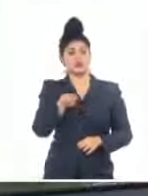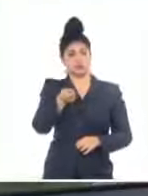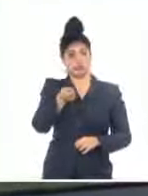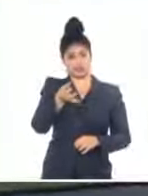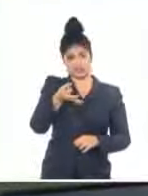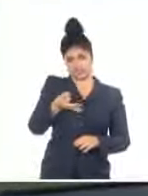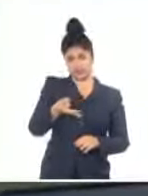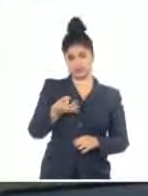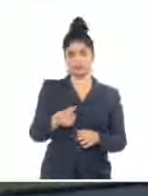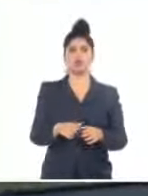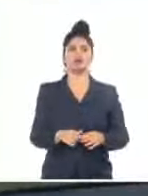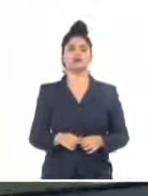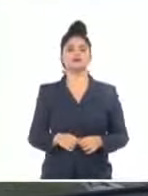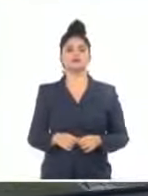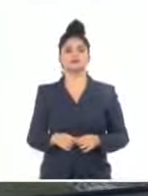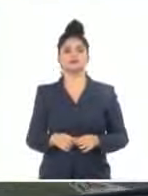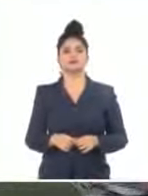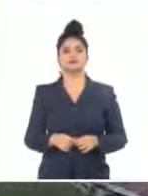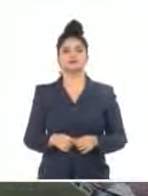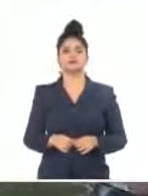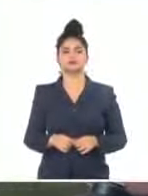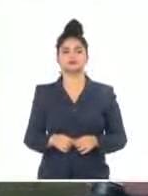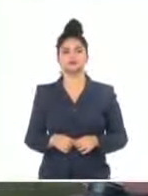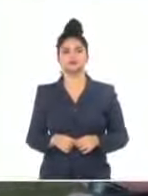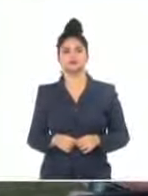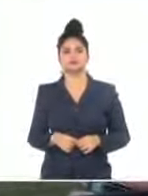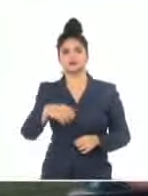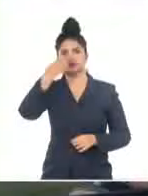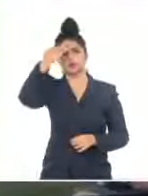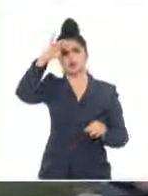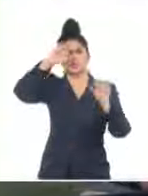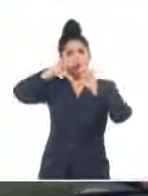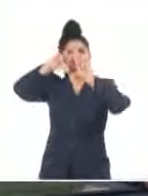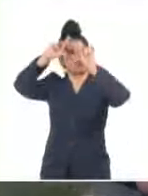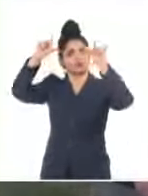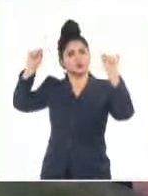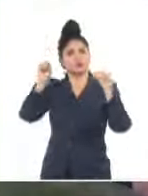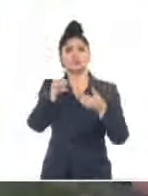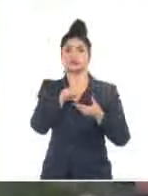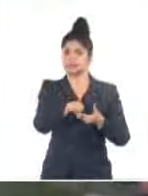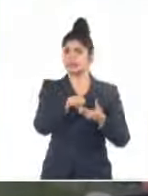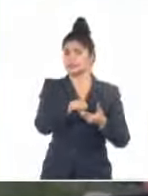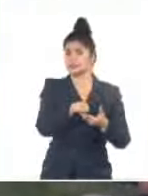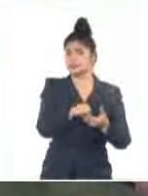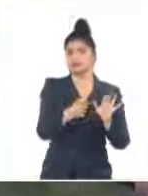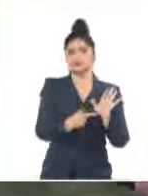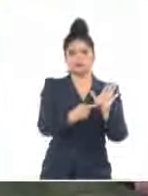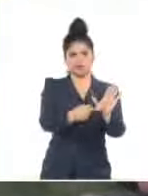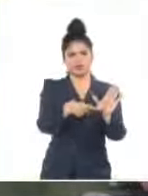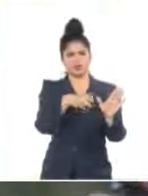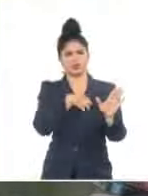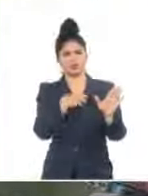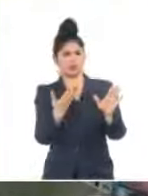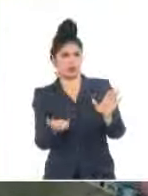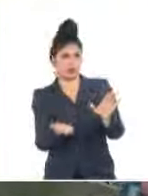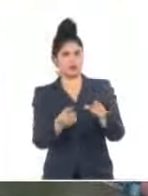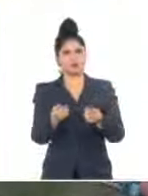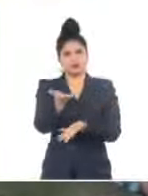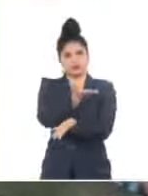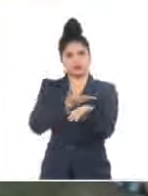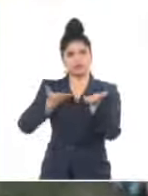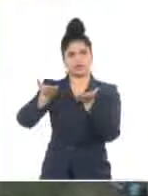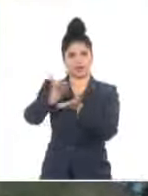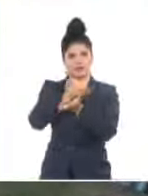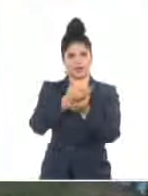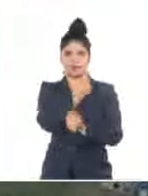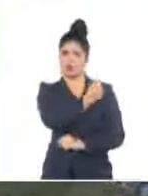red que tenemos de extensión agraria, que llegamos a todo el país enseñando lo que tenemos y transfiriendo lo que tenemos. Y utilizamos hasta los